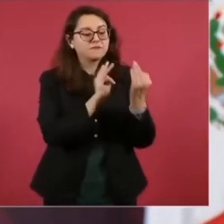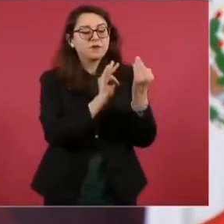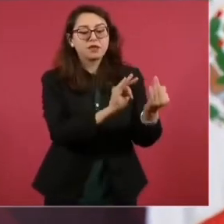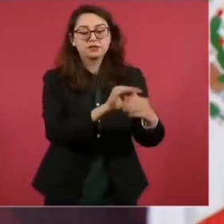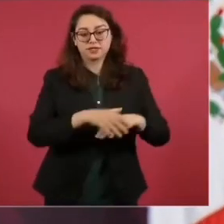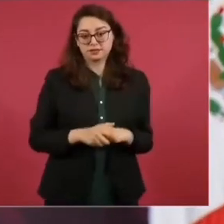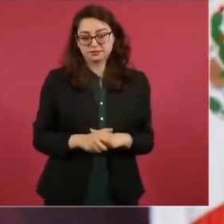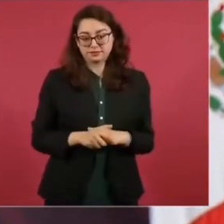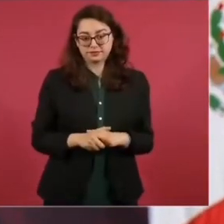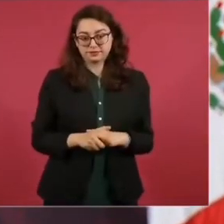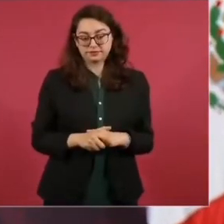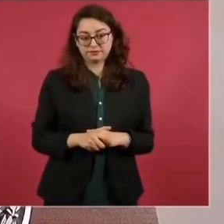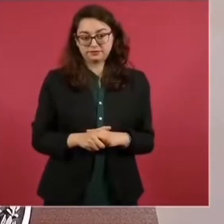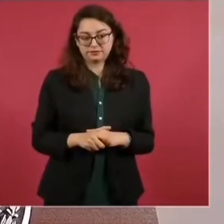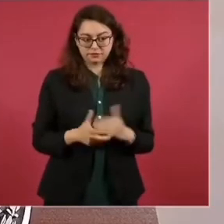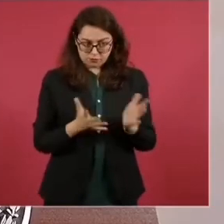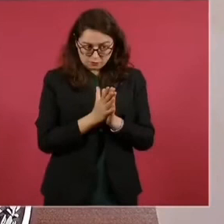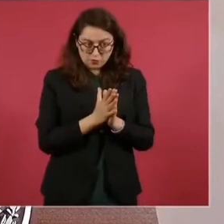que me permitan